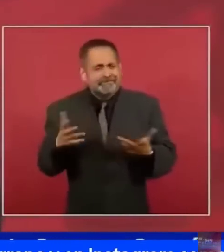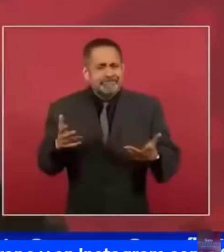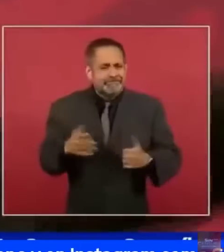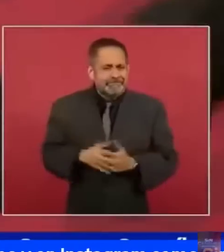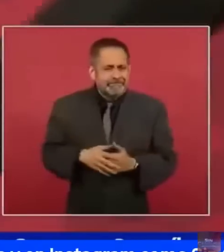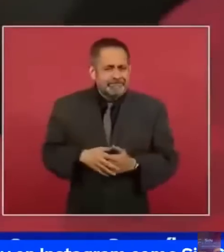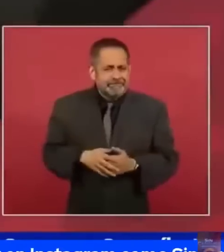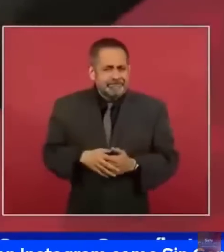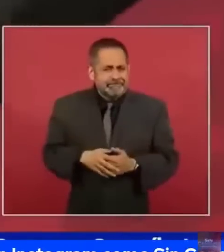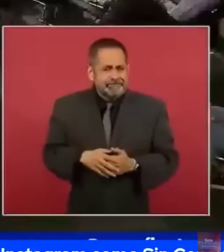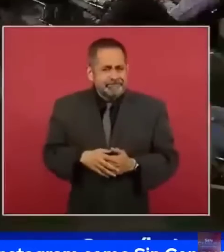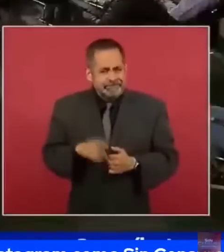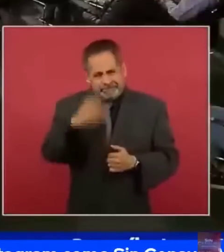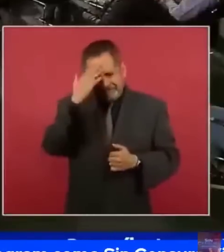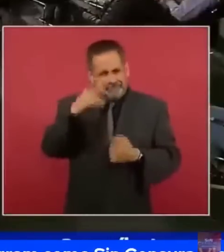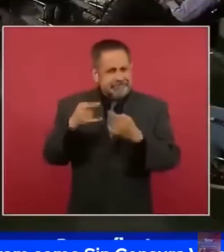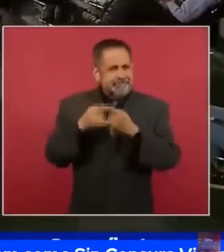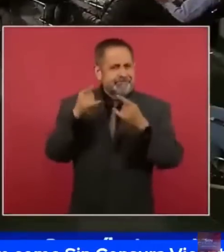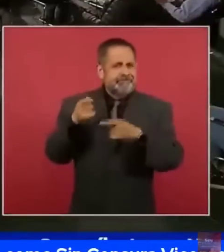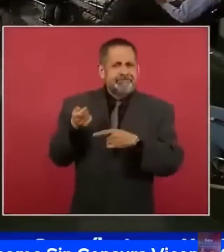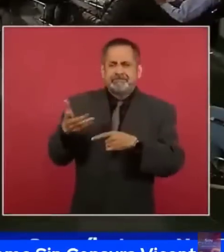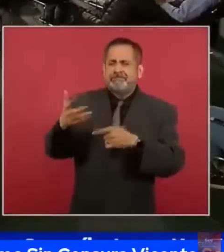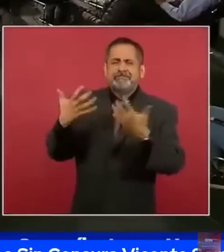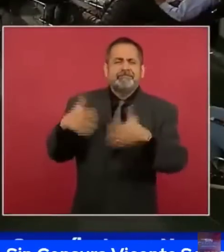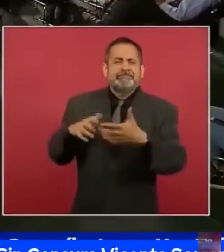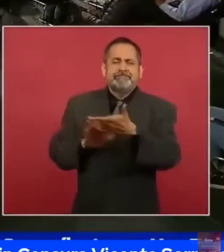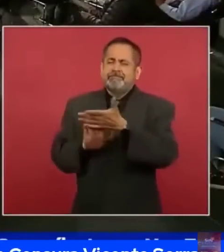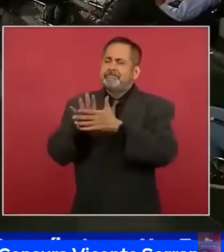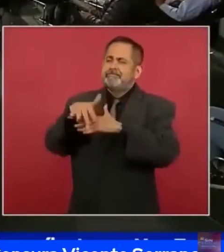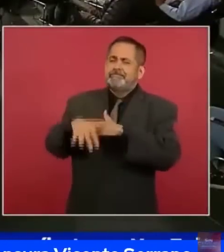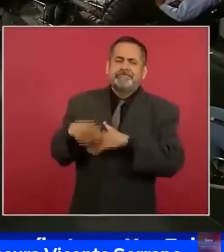la historia de esa presa,